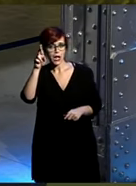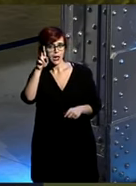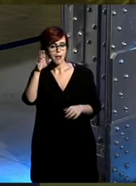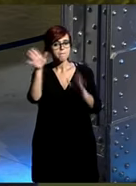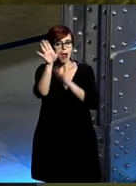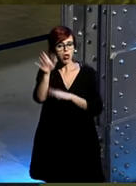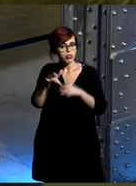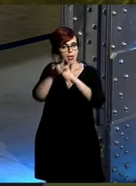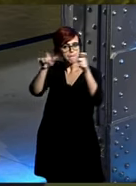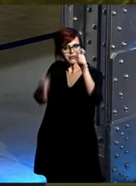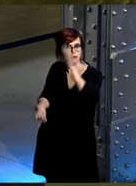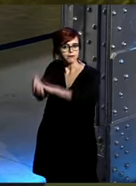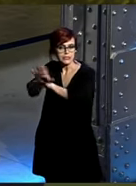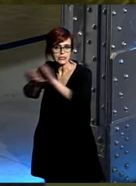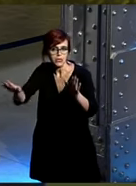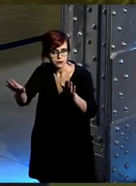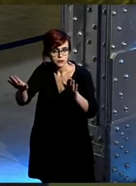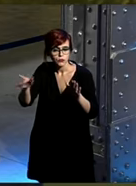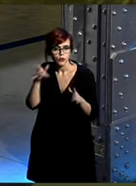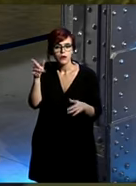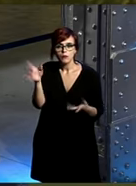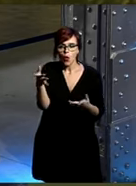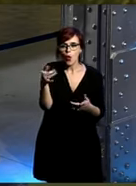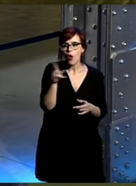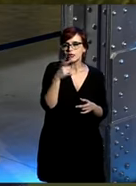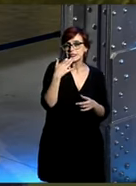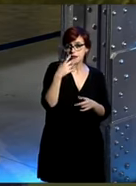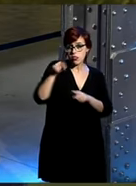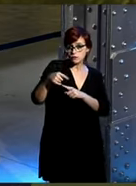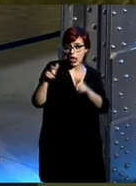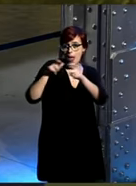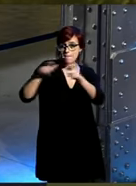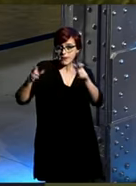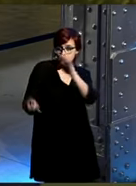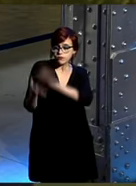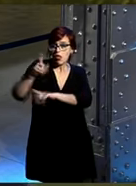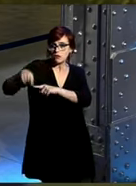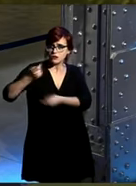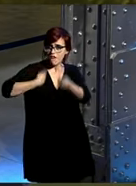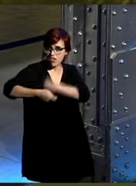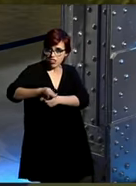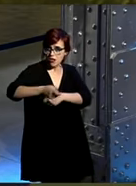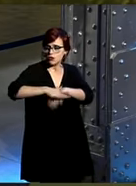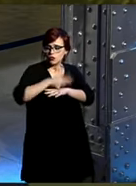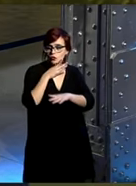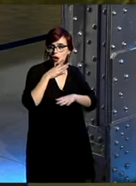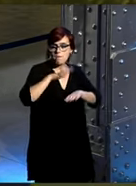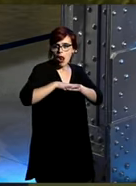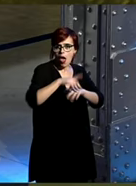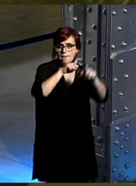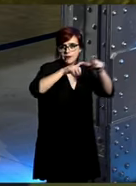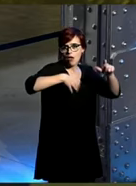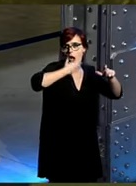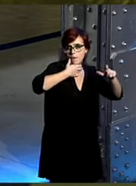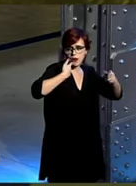el empresario, el que monta un proyecto de éxito y lo vende por 3.000 millones de dólares a Apple. Claro, para